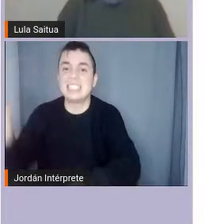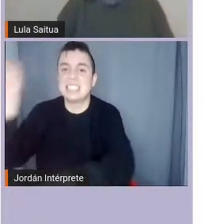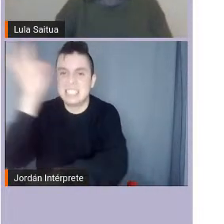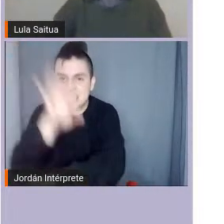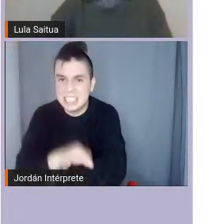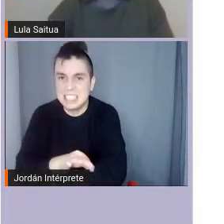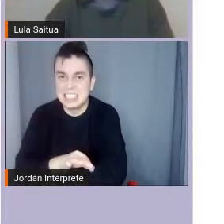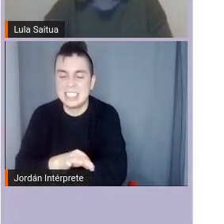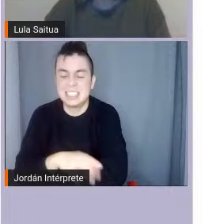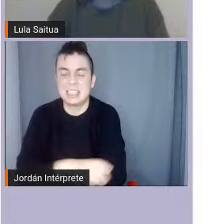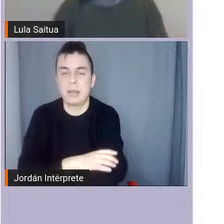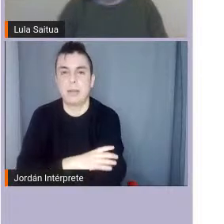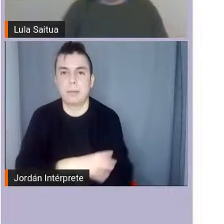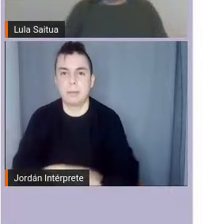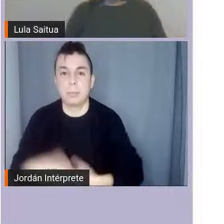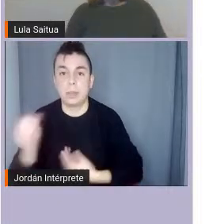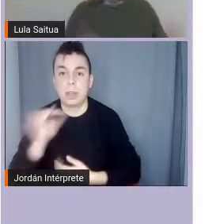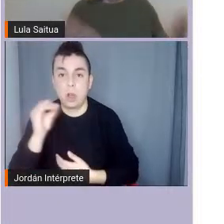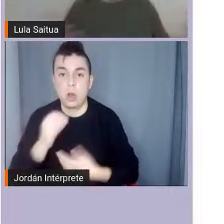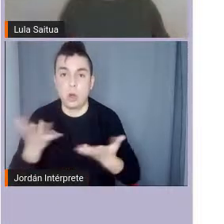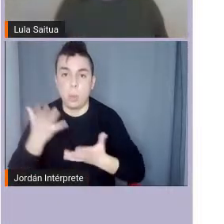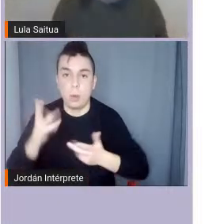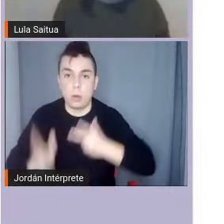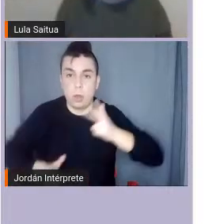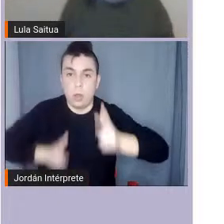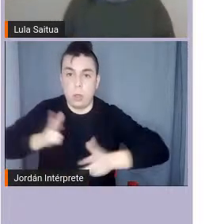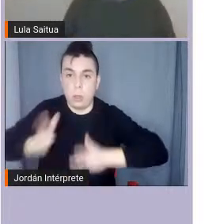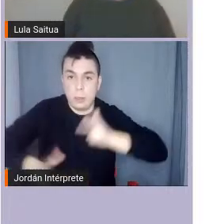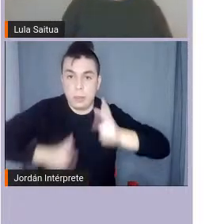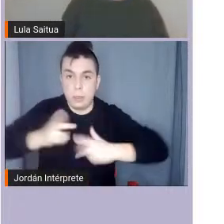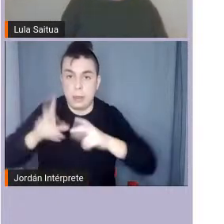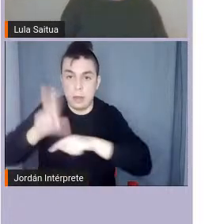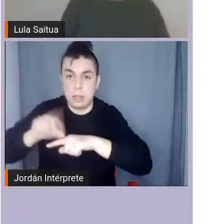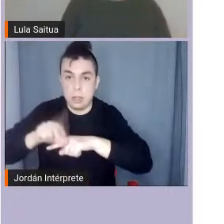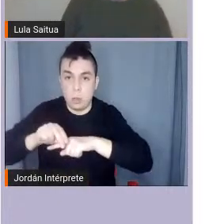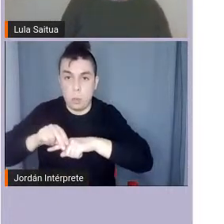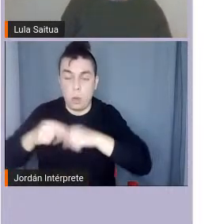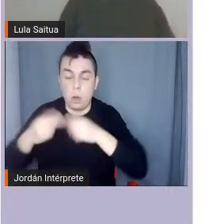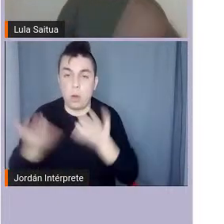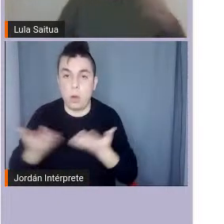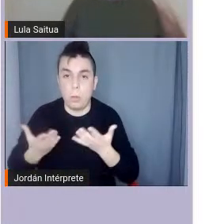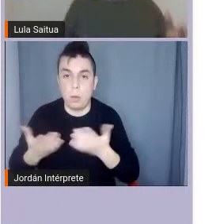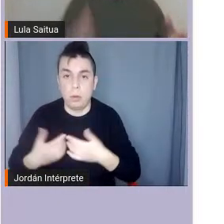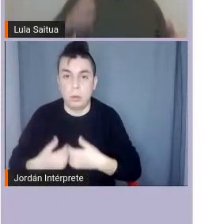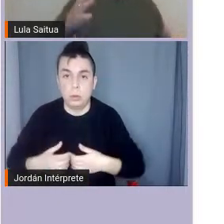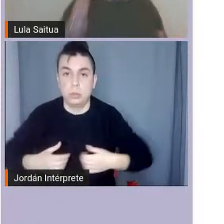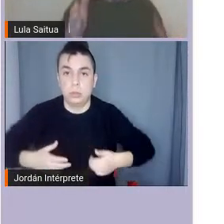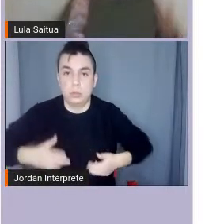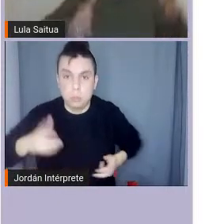Etcétera. Como un tren antiguo que se pone en marcha acelerando. A ver, un tren antiguo.